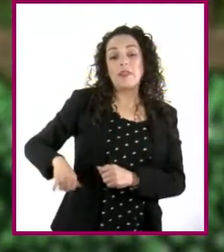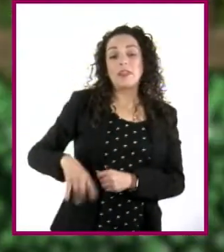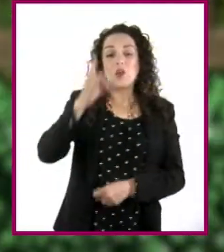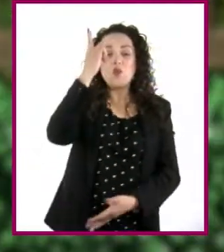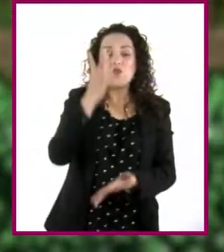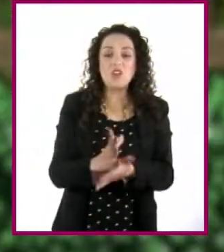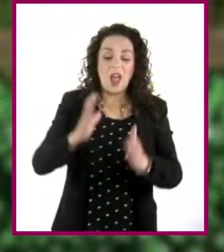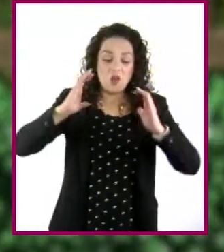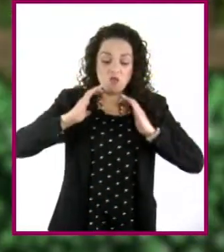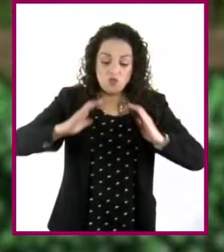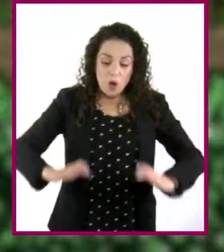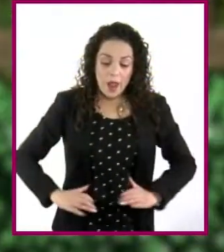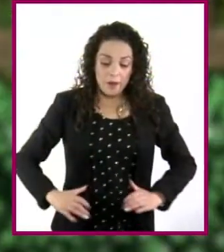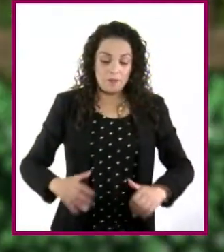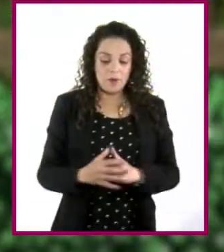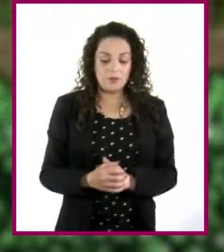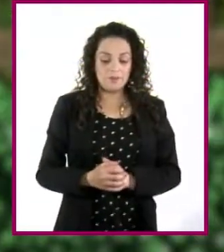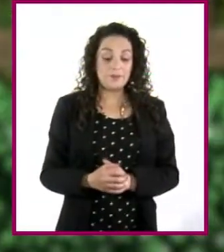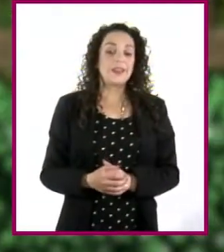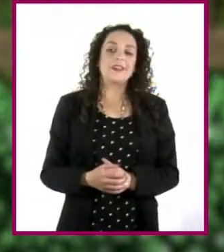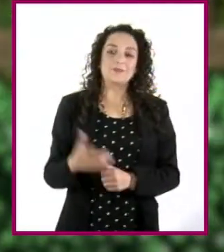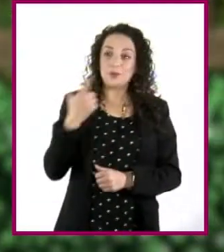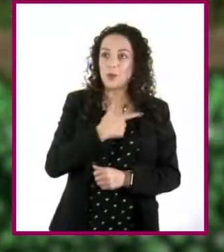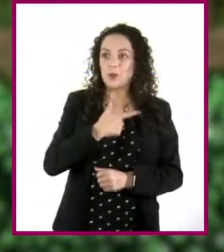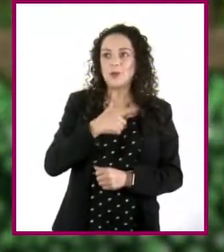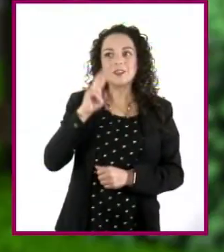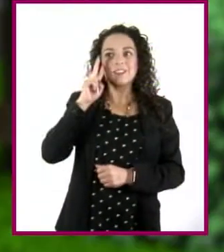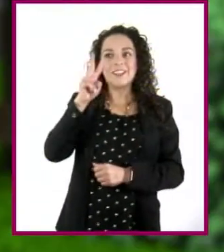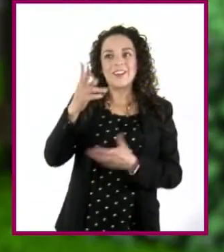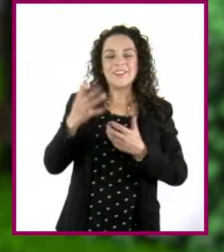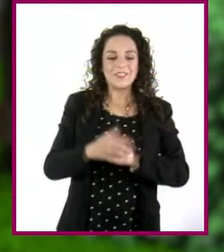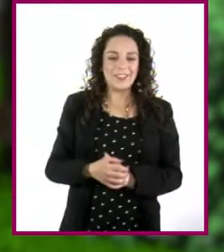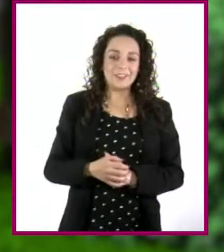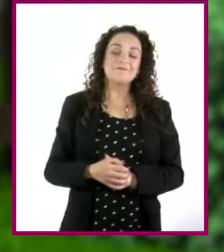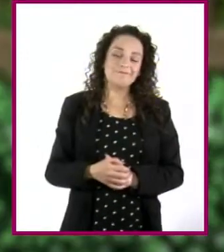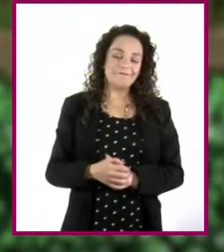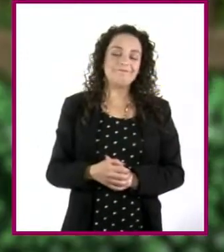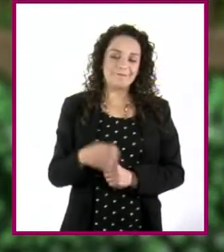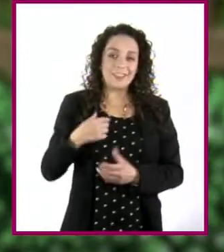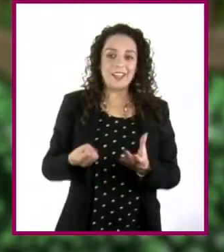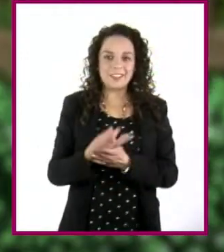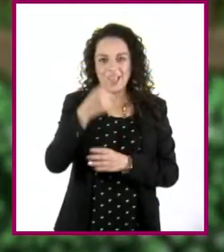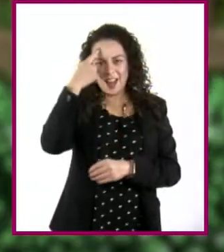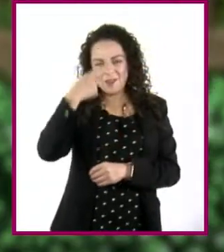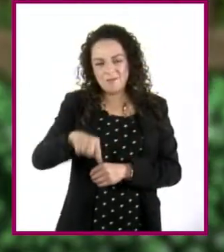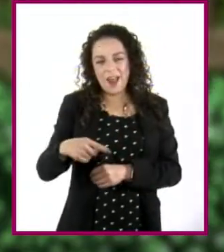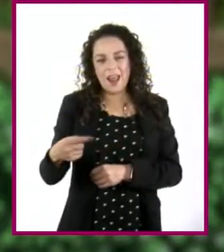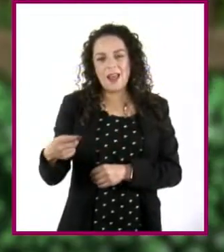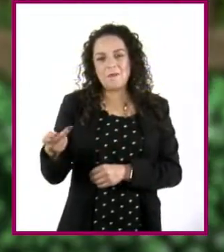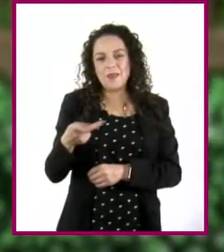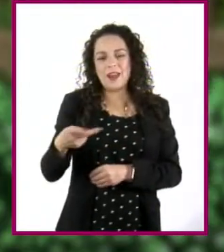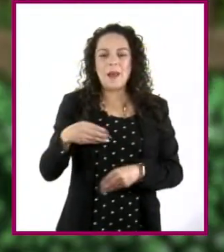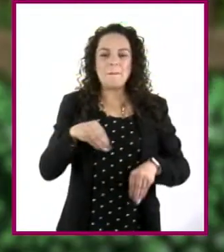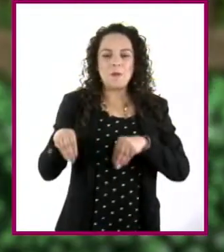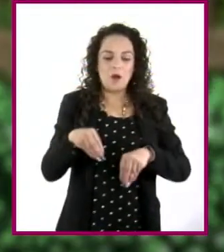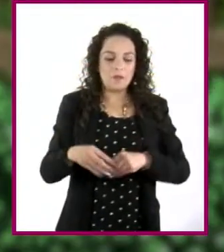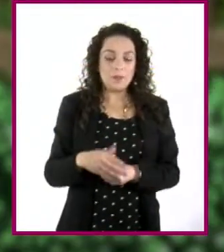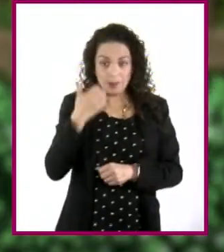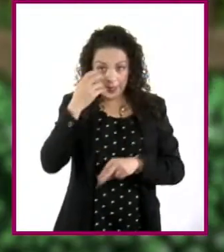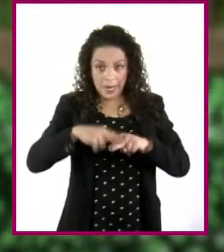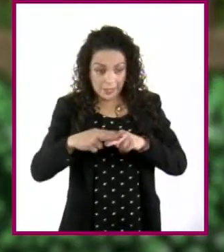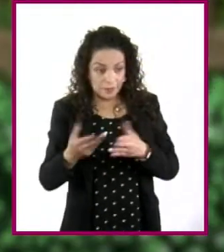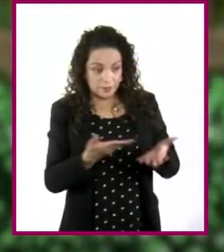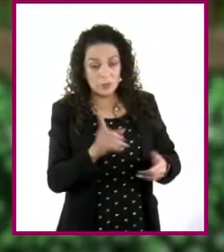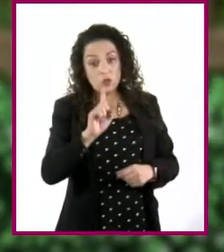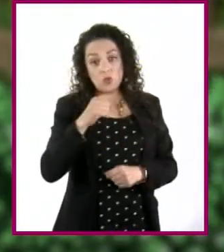biblioteca! Es que hay que salir a estirar las piernas de vez en cuando. ¿Quiere sentarse? No. No puedo quedarme mucho tiempo. Tengo